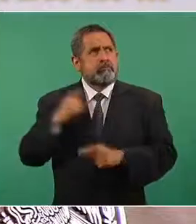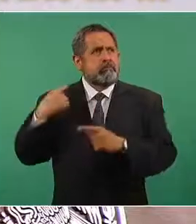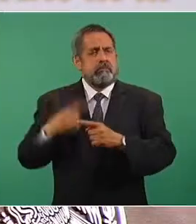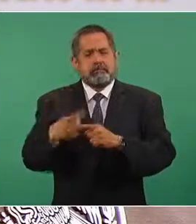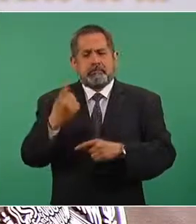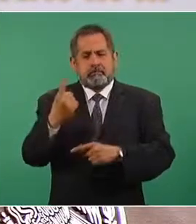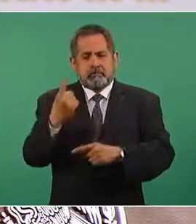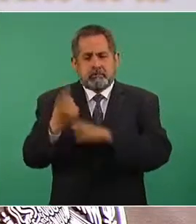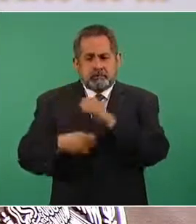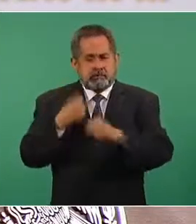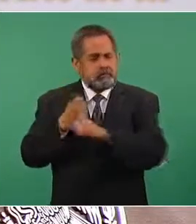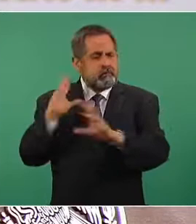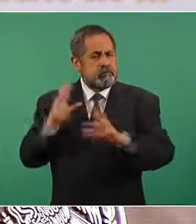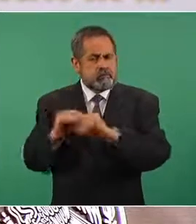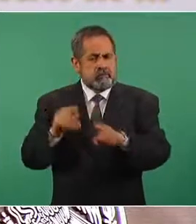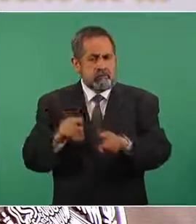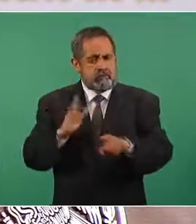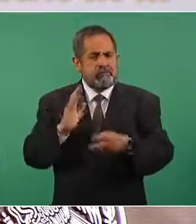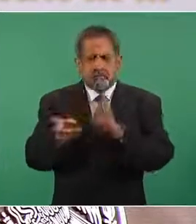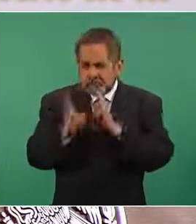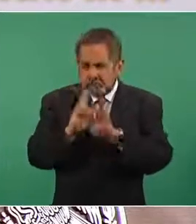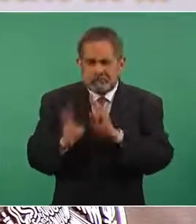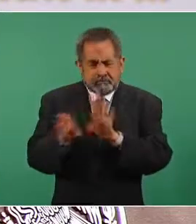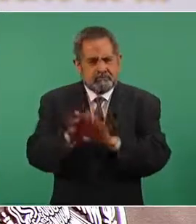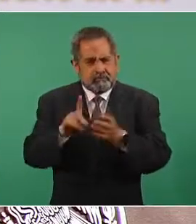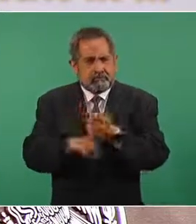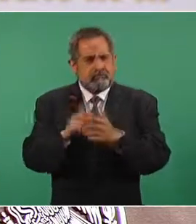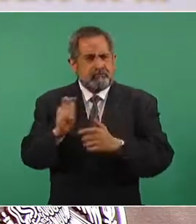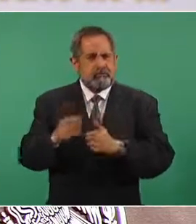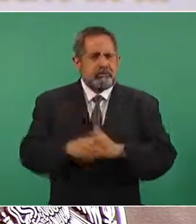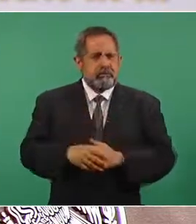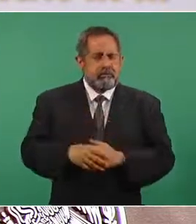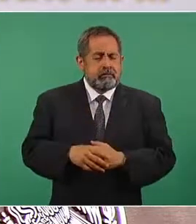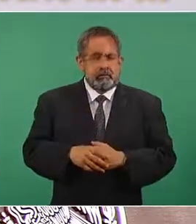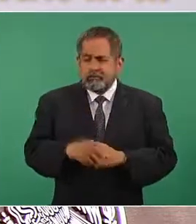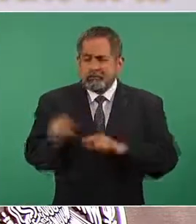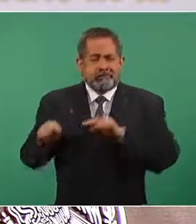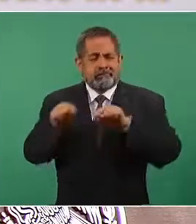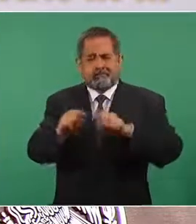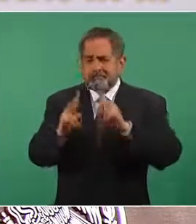año que hay una comisión, están allá